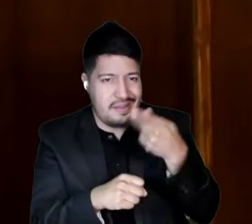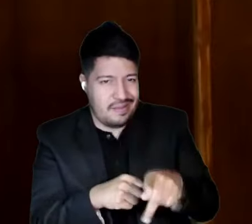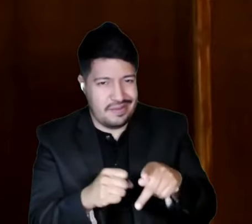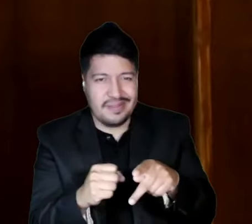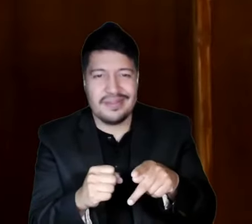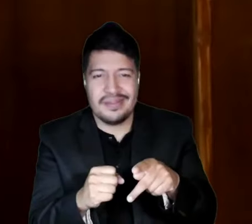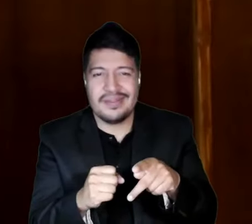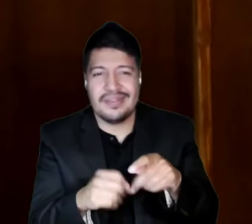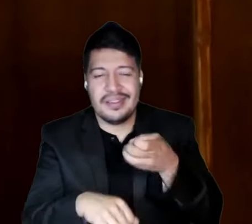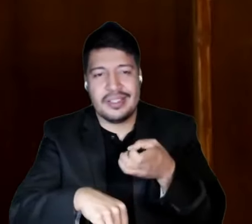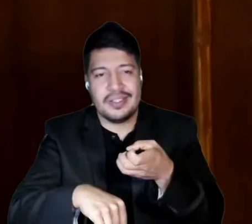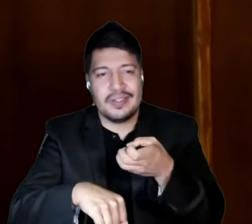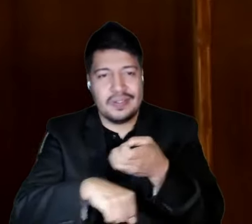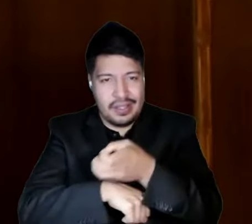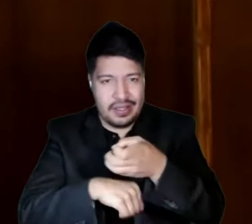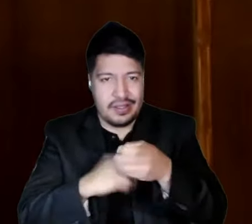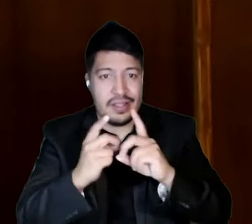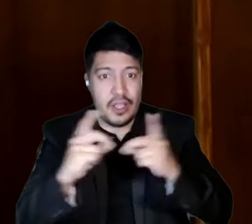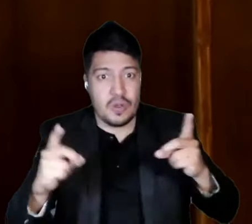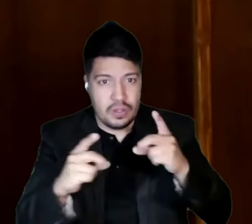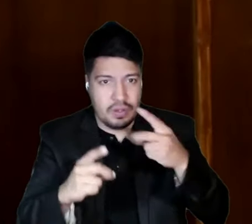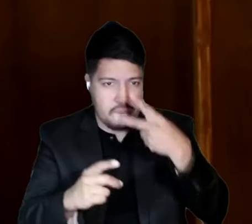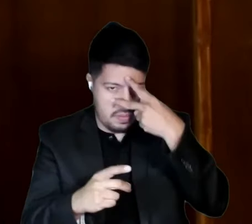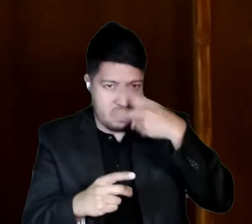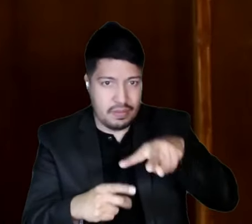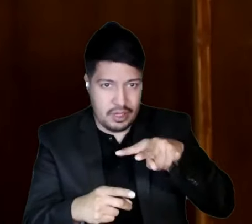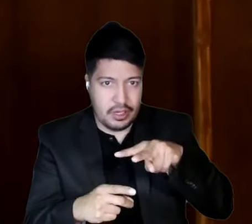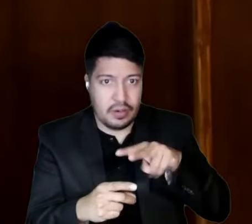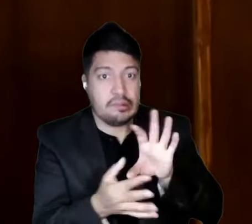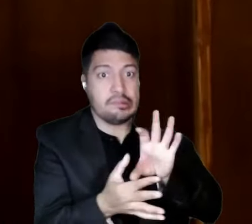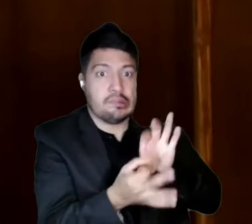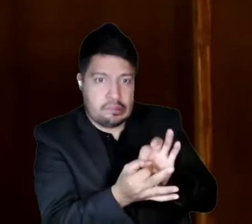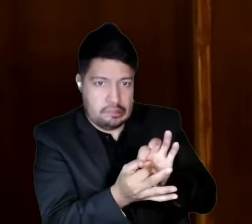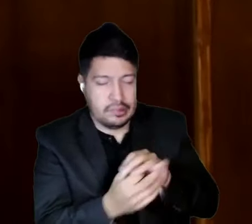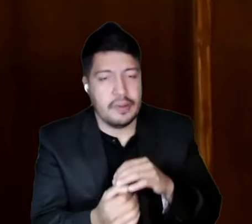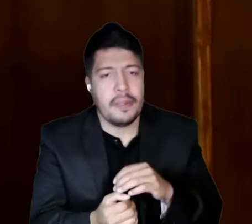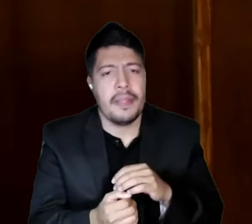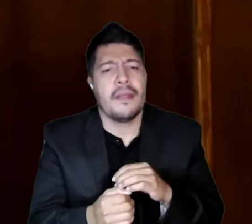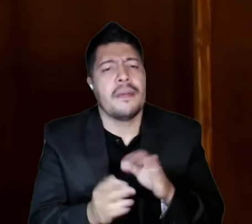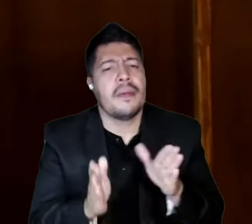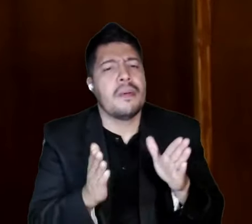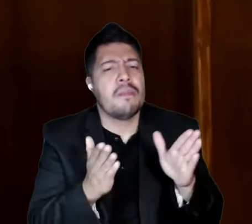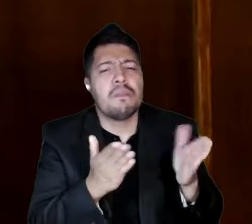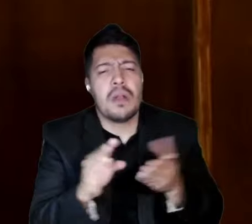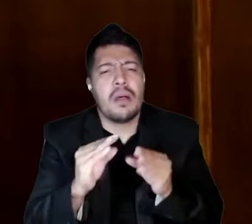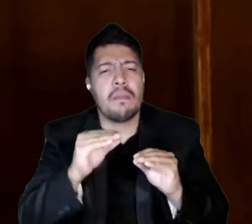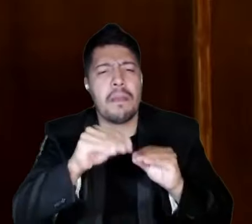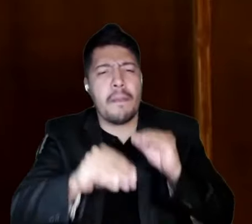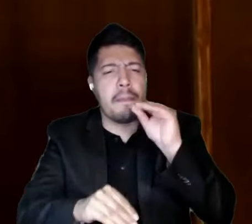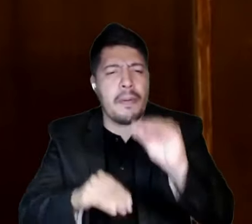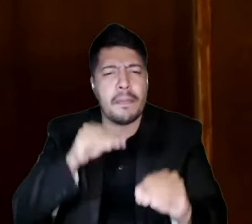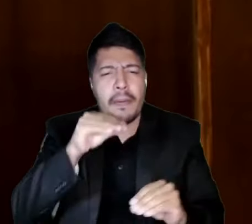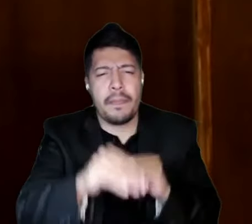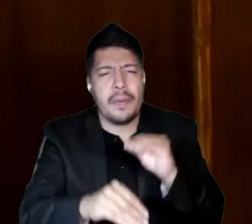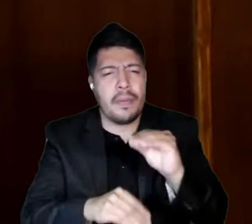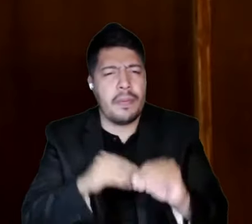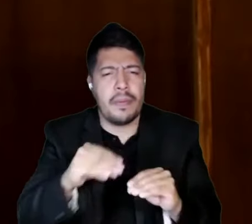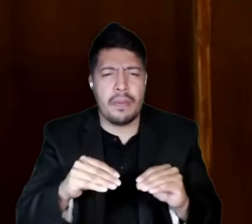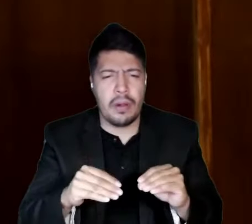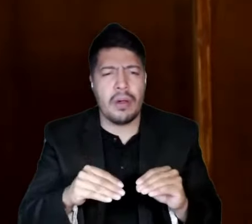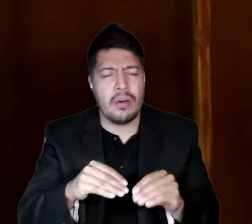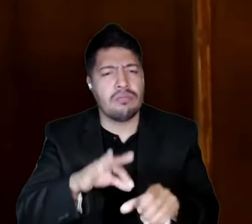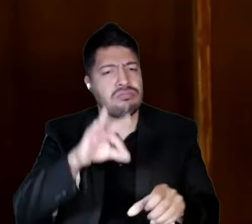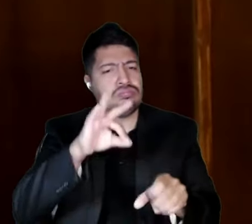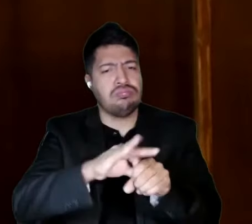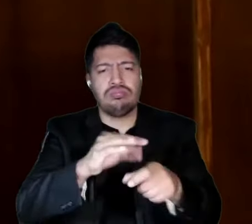plan de desarrollo del Estado de México destaca que el plan fue elaborado de manera democrática e incluyente